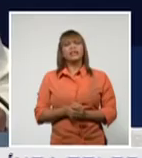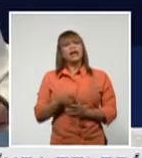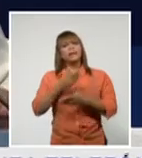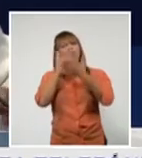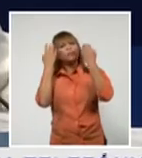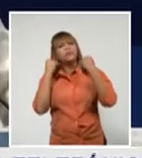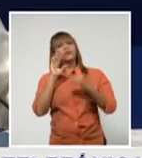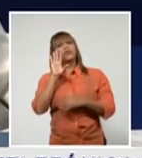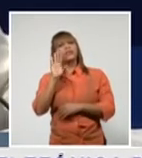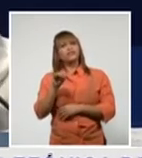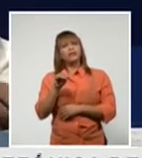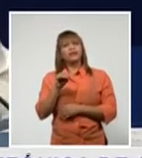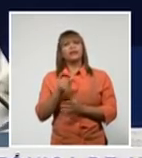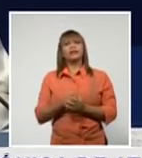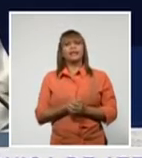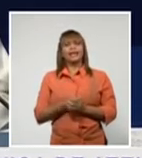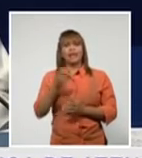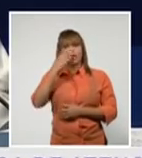mencionar que Cuba,